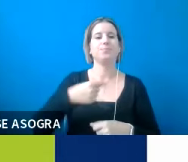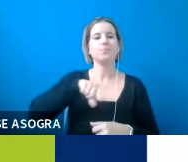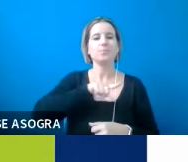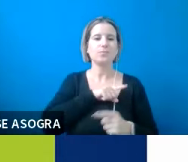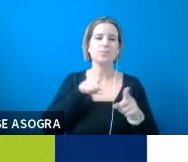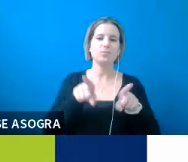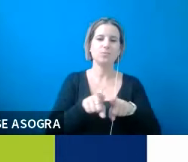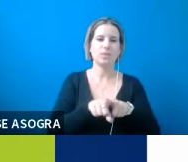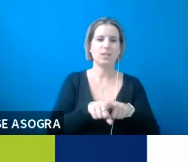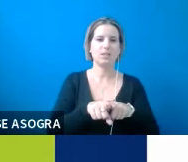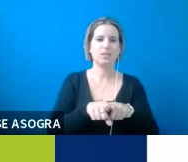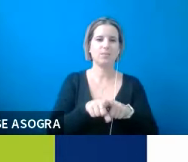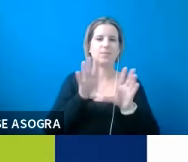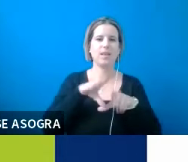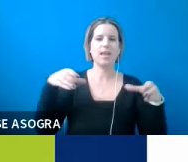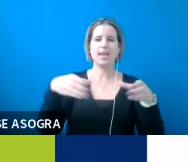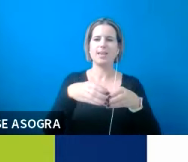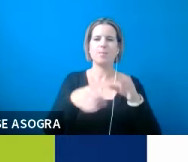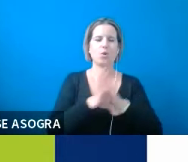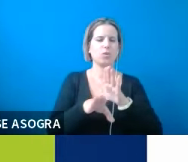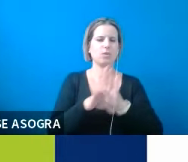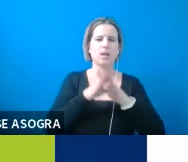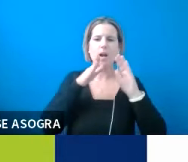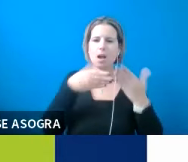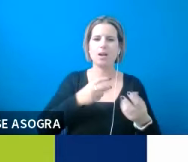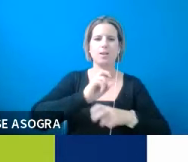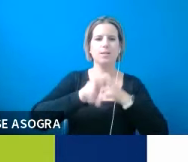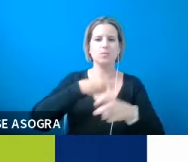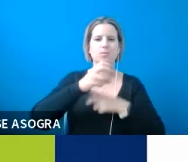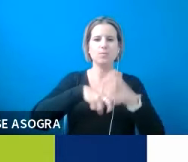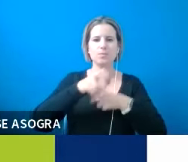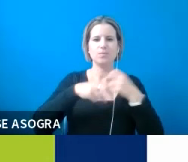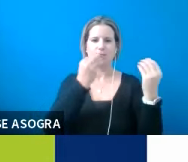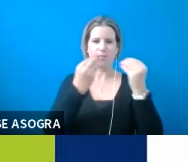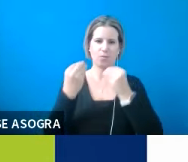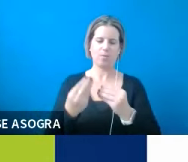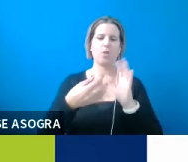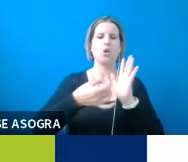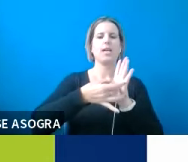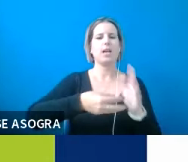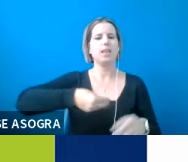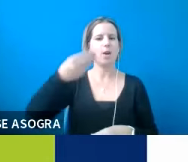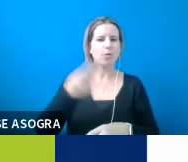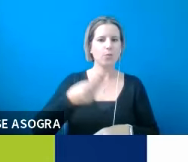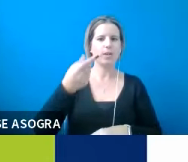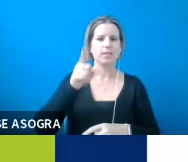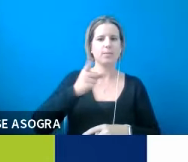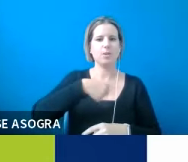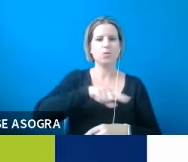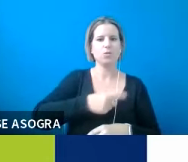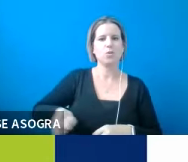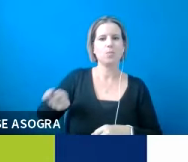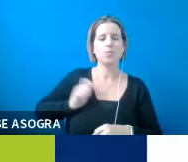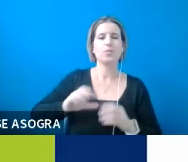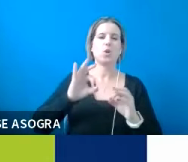un equipo en continua actualización y muy implicado en la formación de buena calidad de nuestros profesionales y de